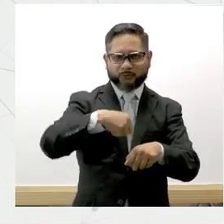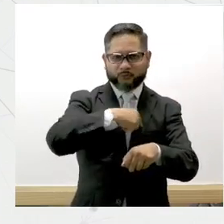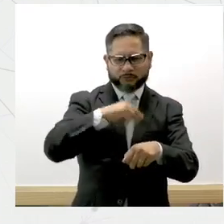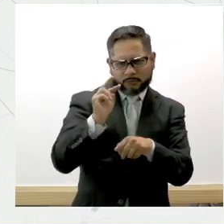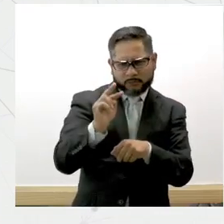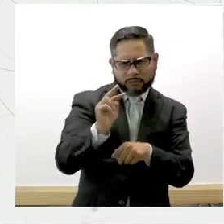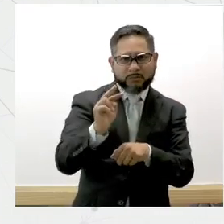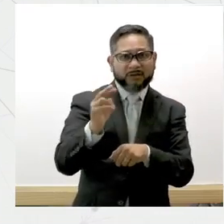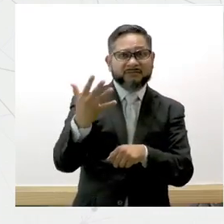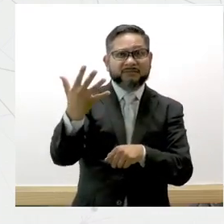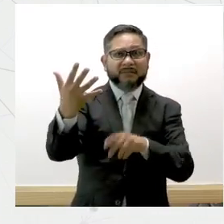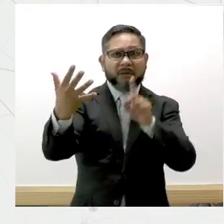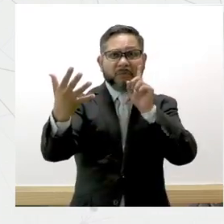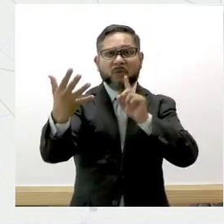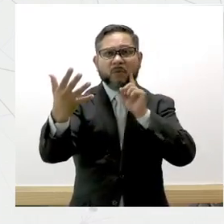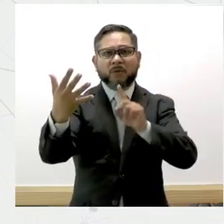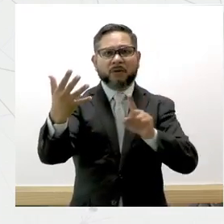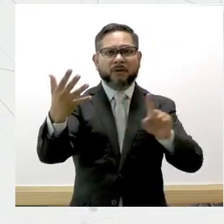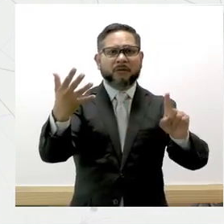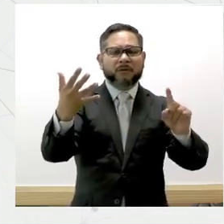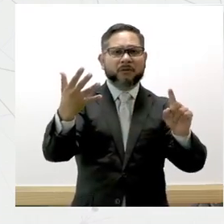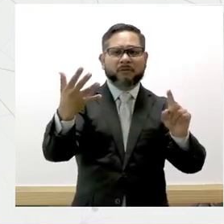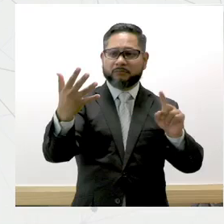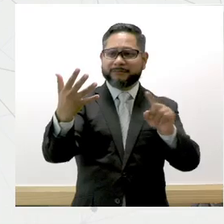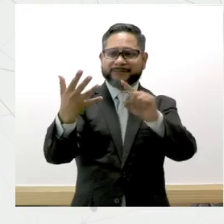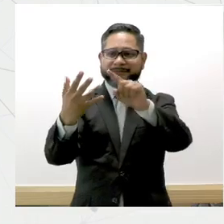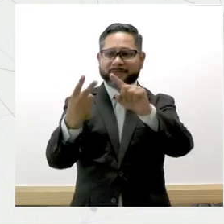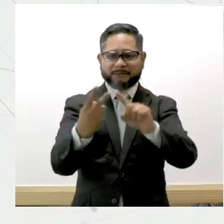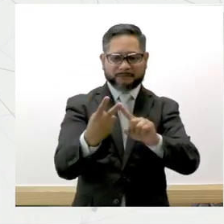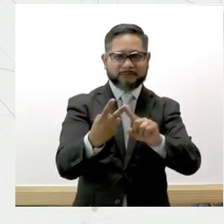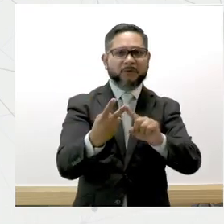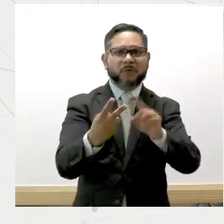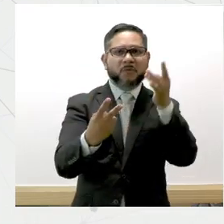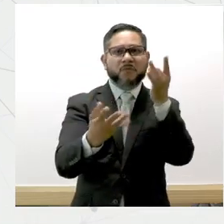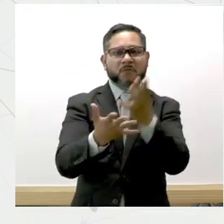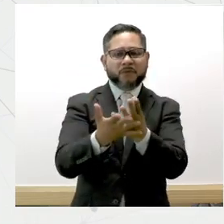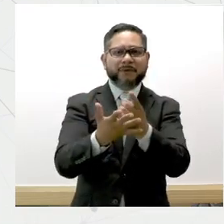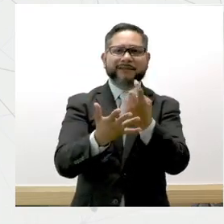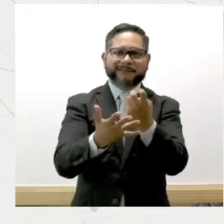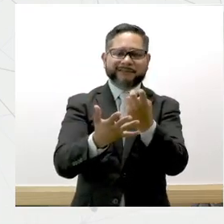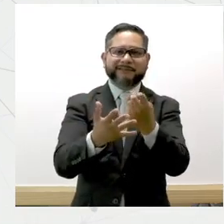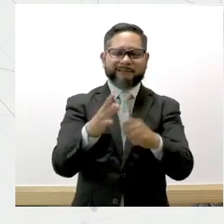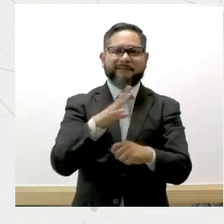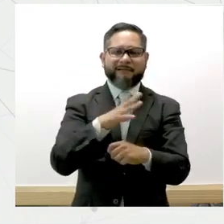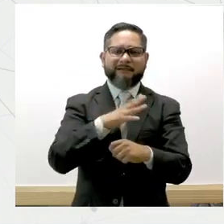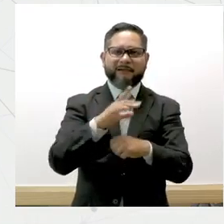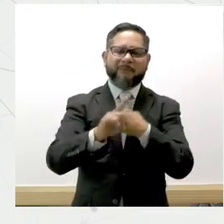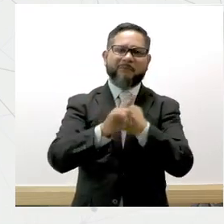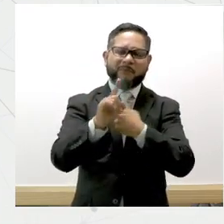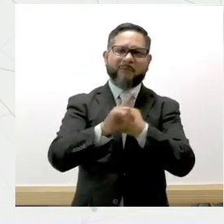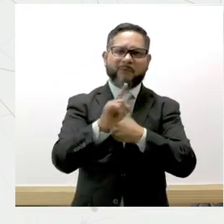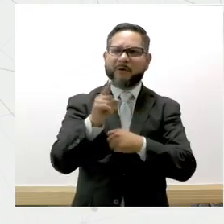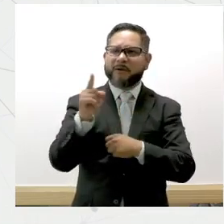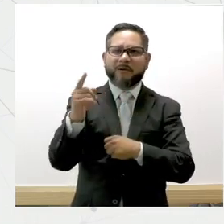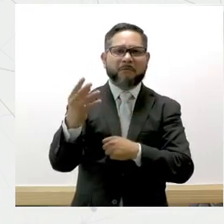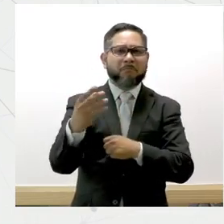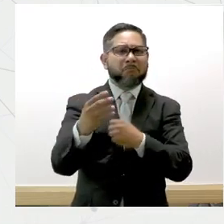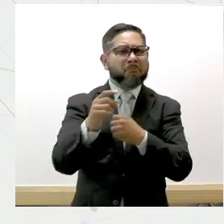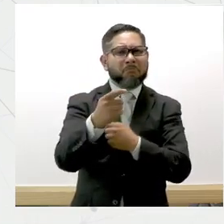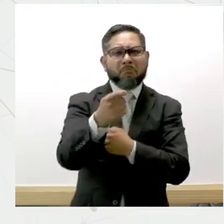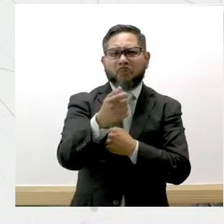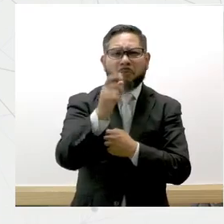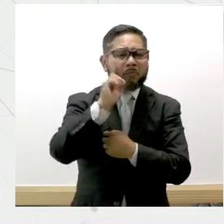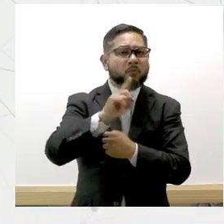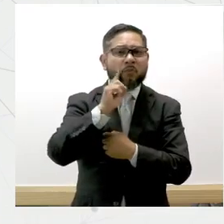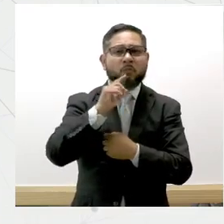5 mujeres, se presentan 2. Con lo cual ya tenemos un problema de base y es que aún por encima ya son pocas, pues somos pocas, pero